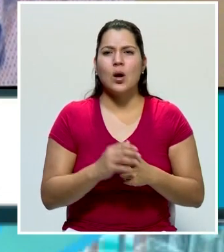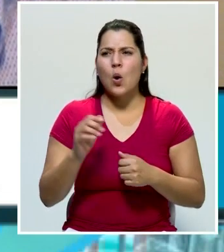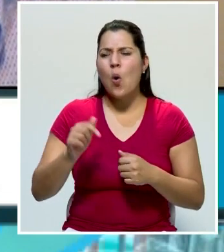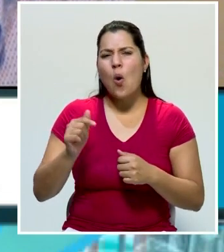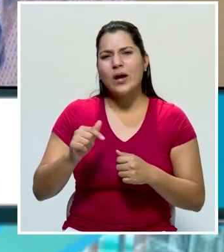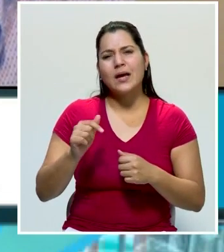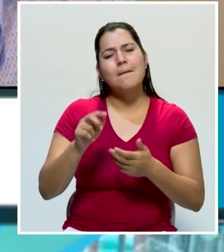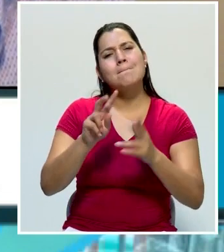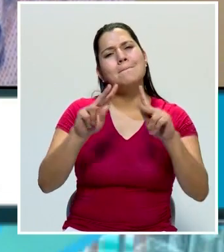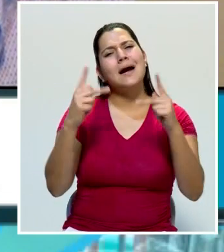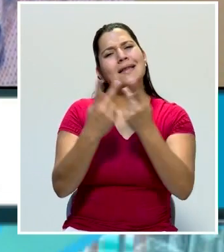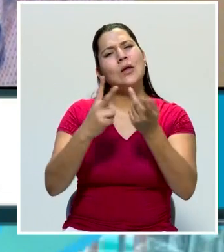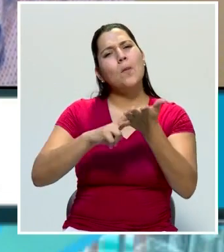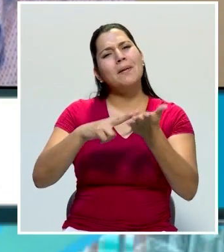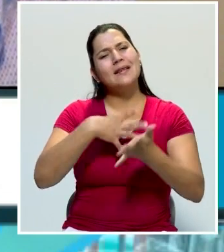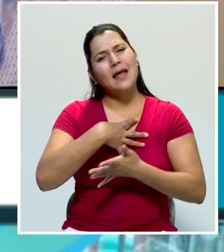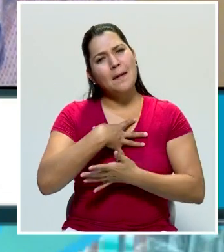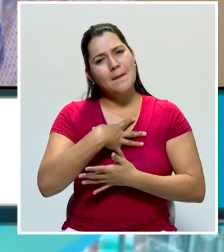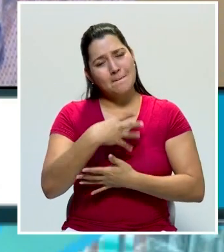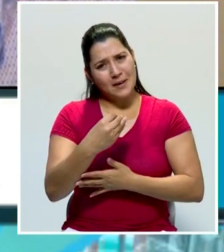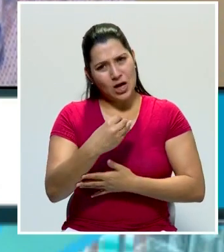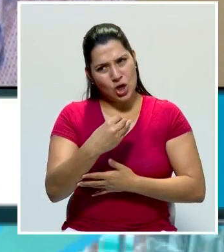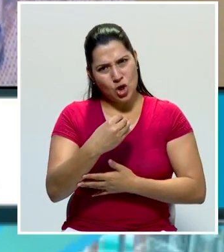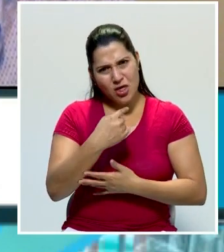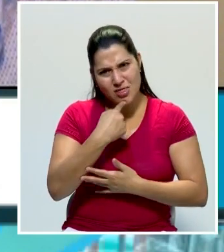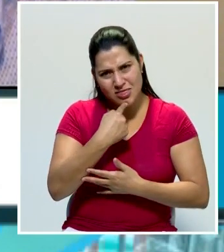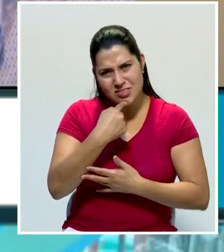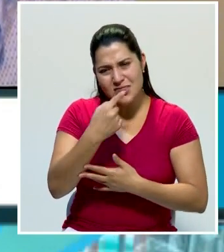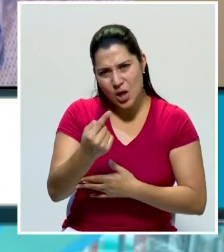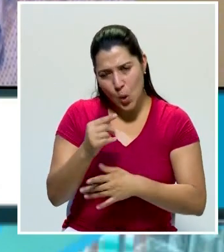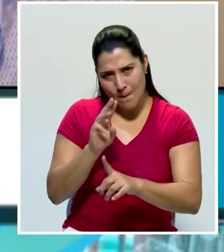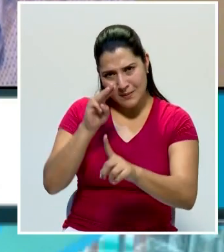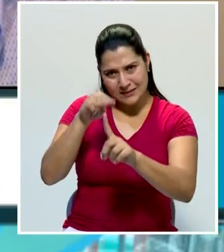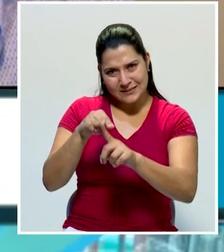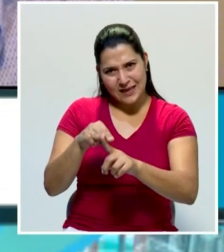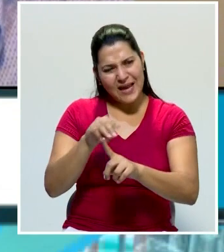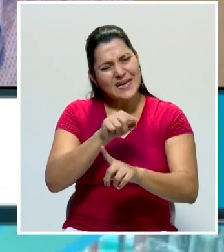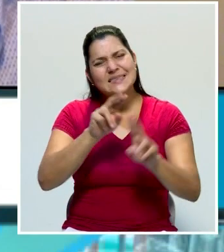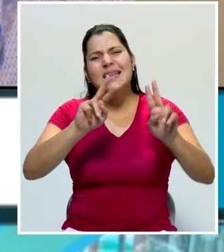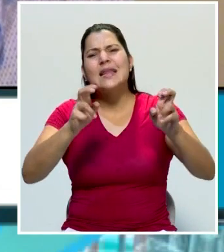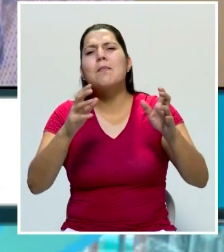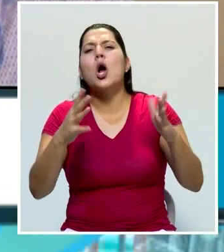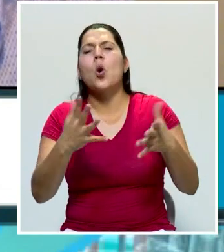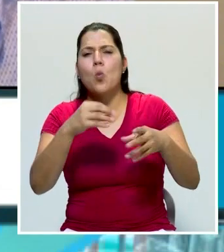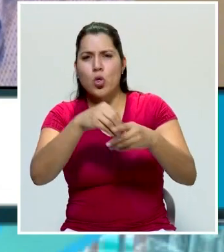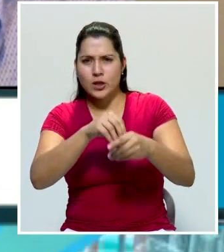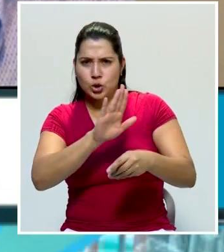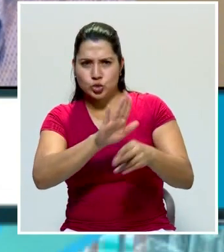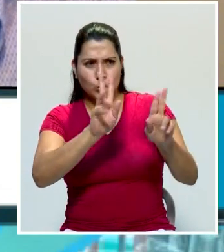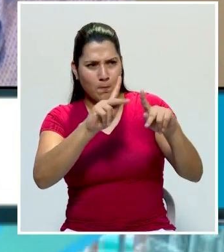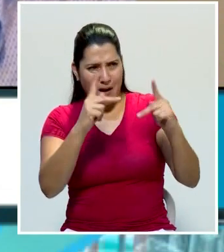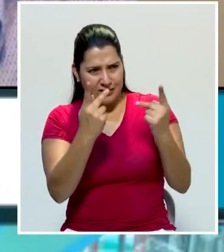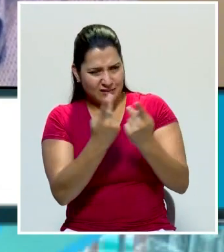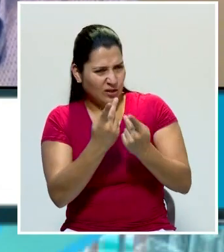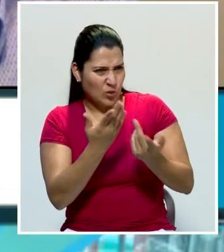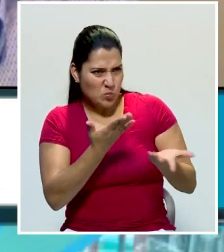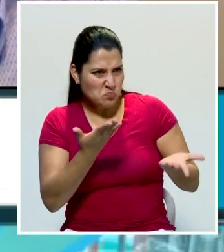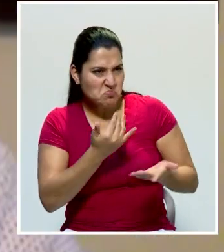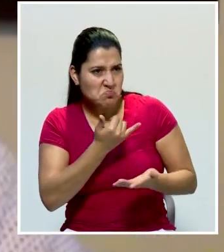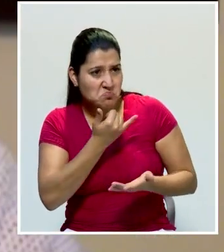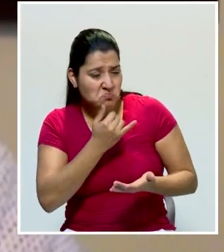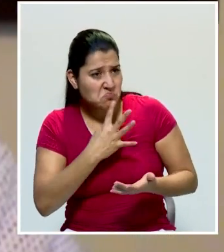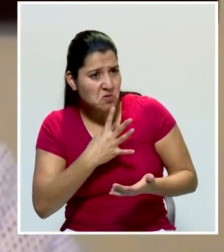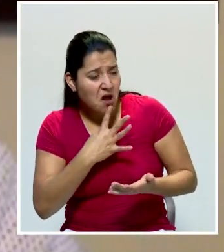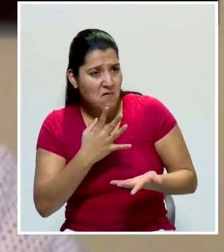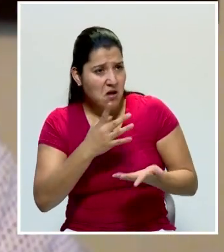PLN. ¿Cómo está este debate a lo interno del partido? Bueno,